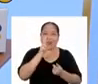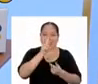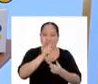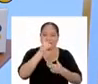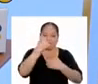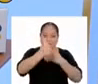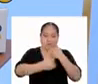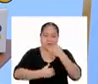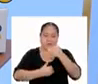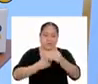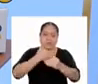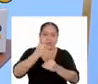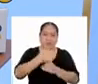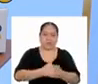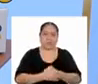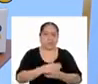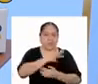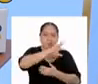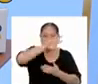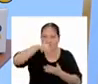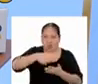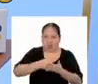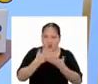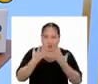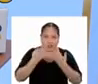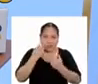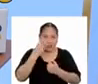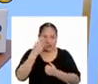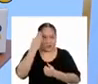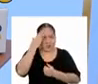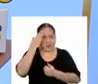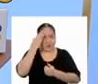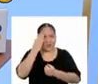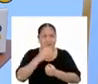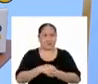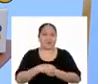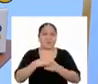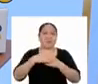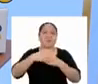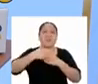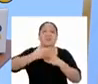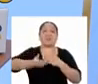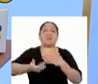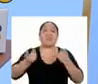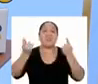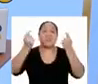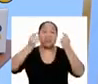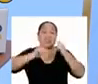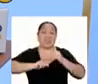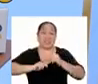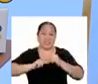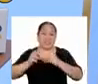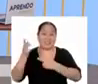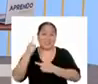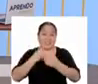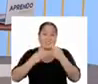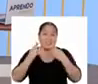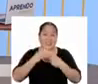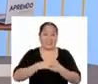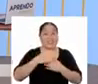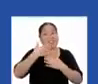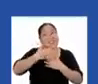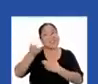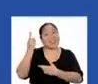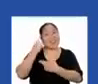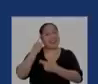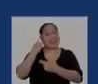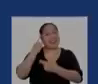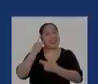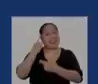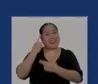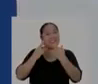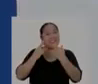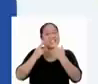pasos. Todos queremos saber. Pero mejor al regreso de la pausa, ¿sí? Ya volvemos.